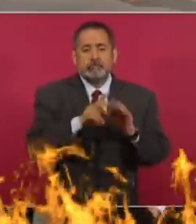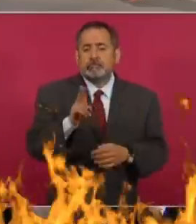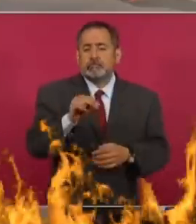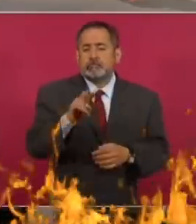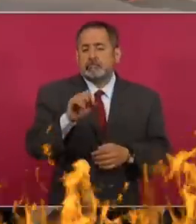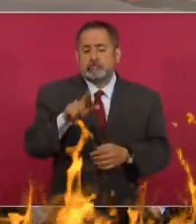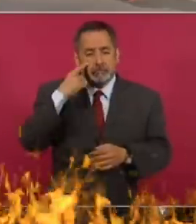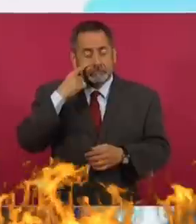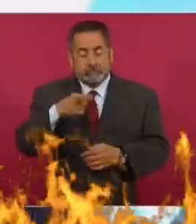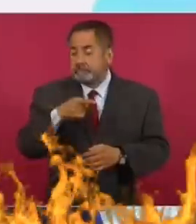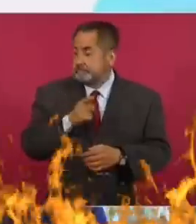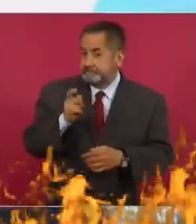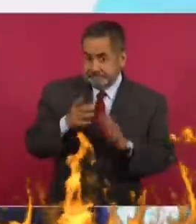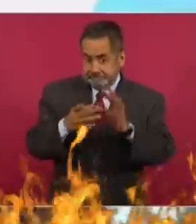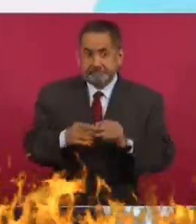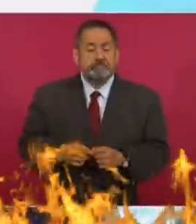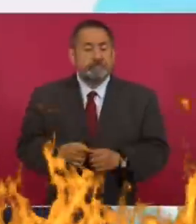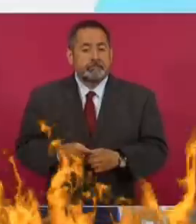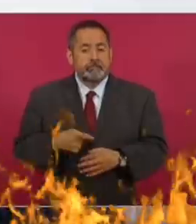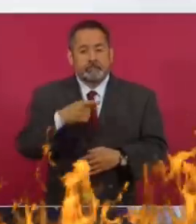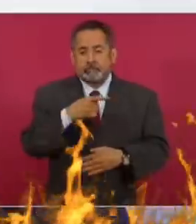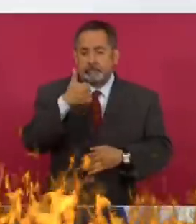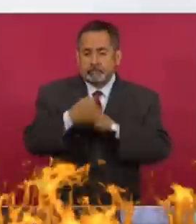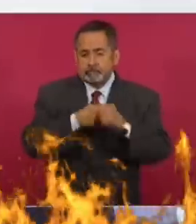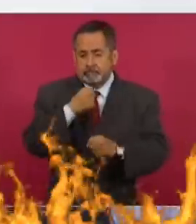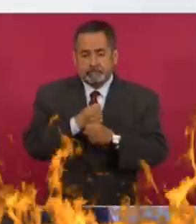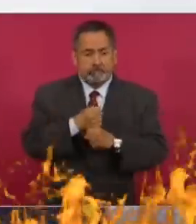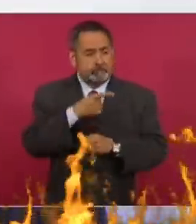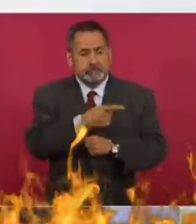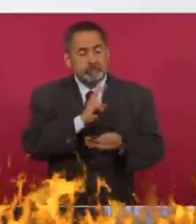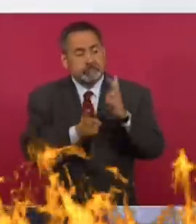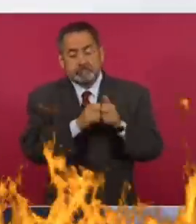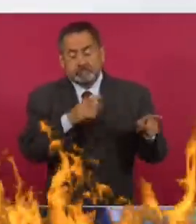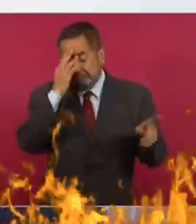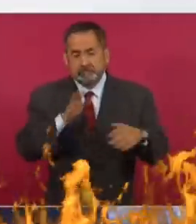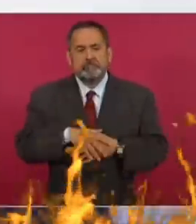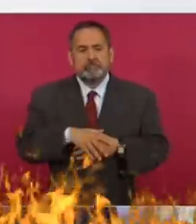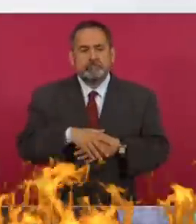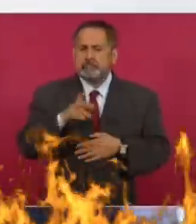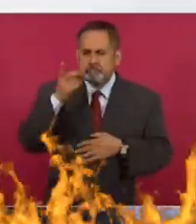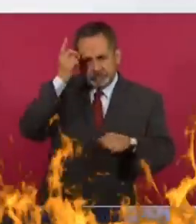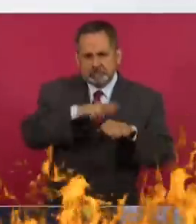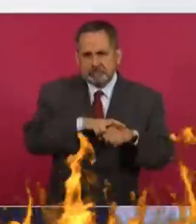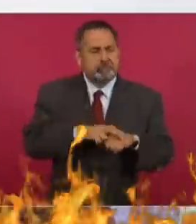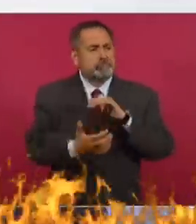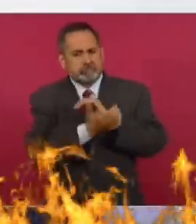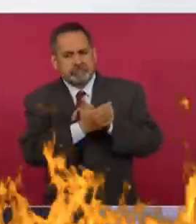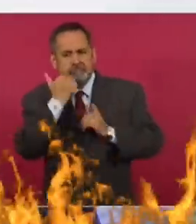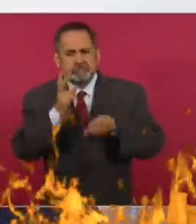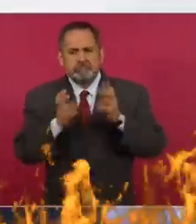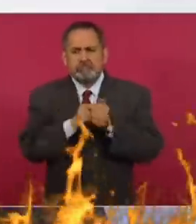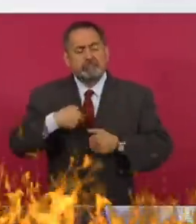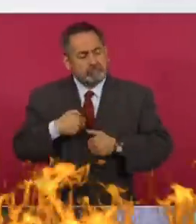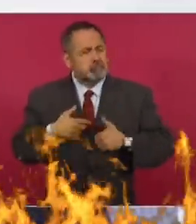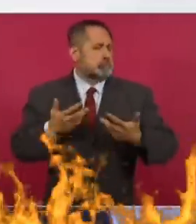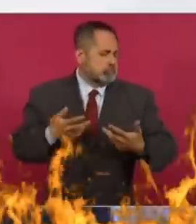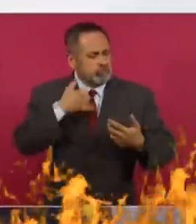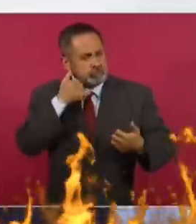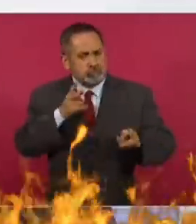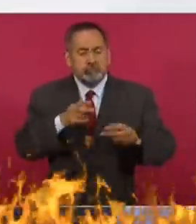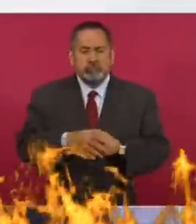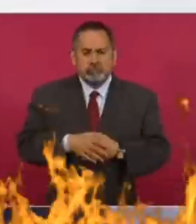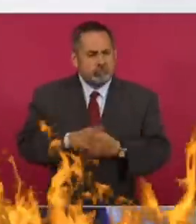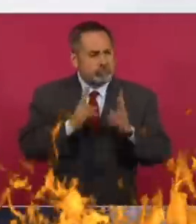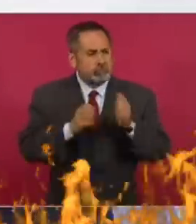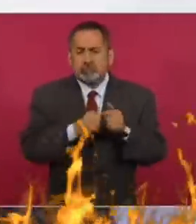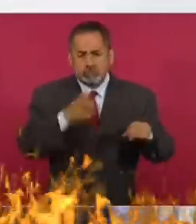que después de 6 años de no tener relaciones, hablé con el director, porque él pidió que quería tener una conversación conmigo. Y